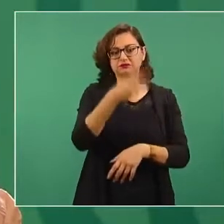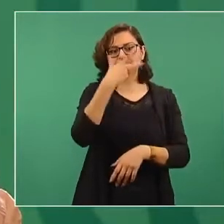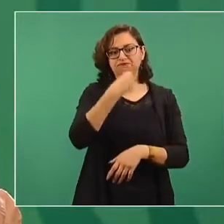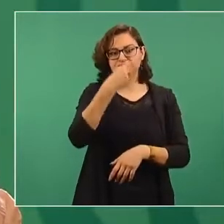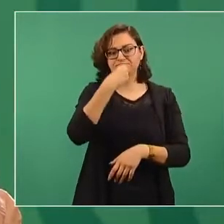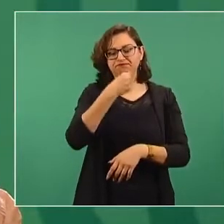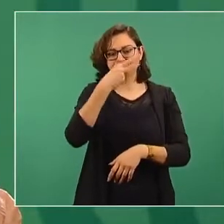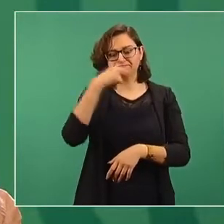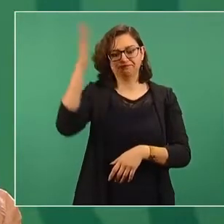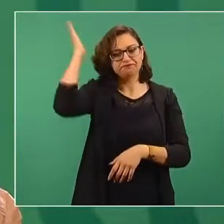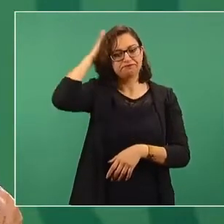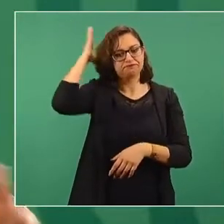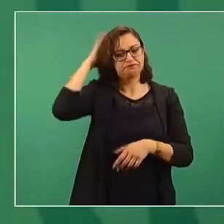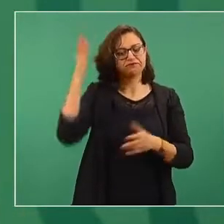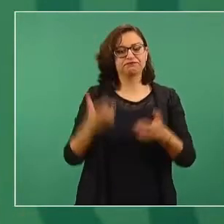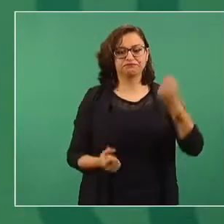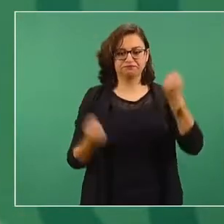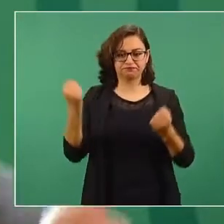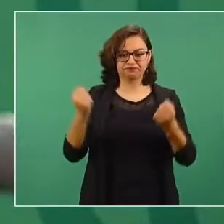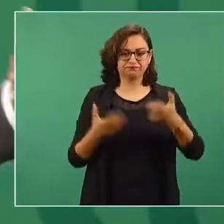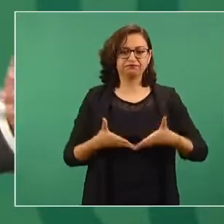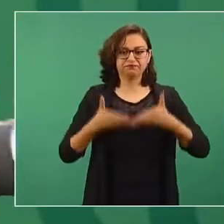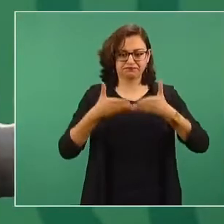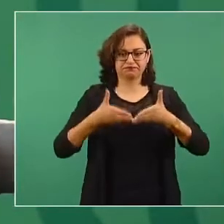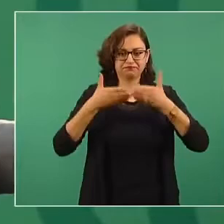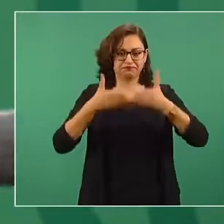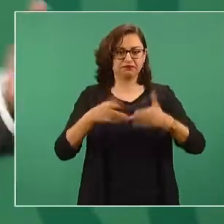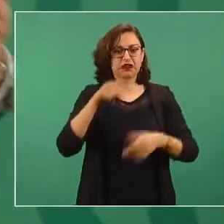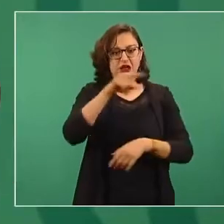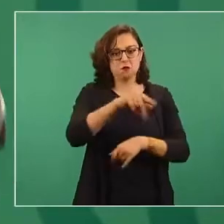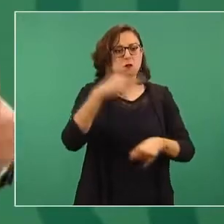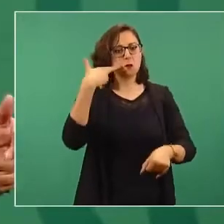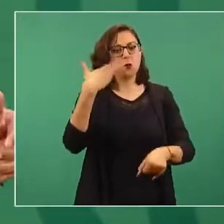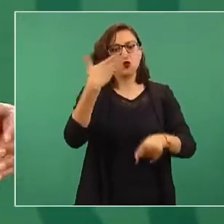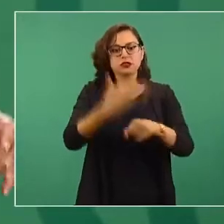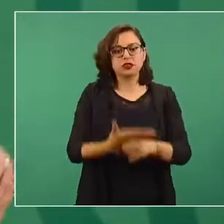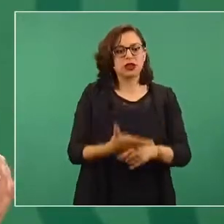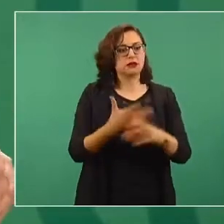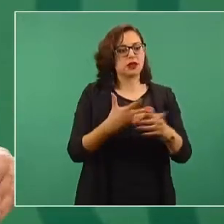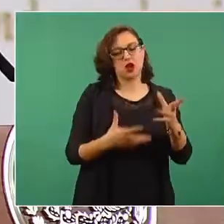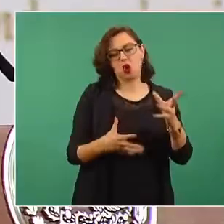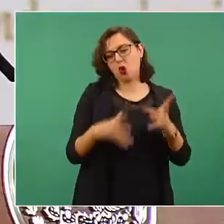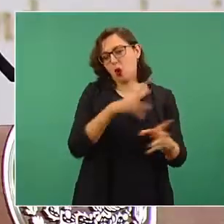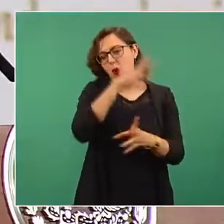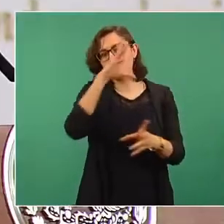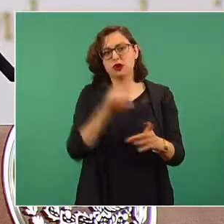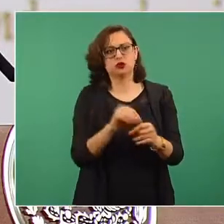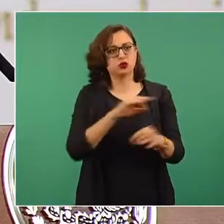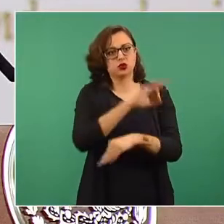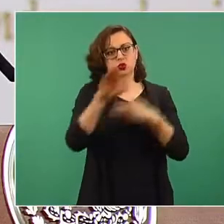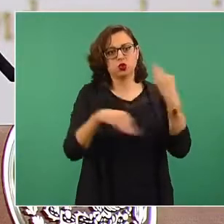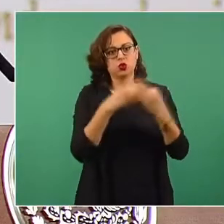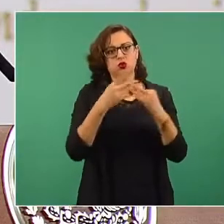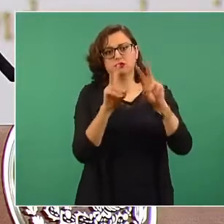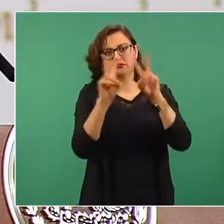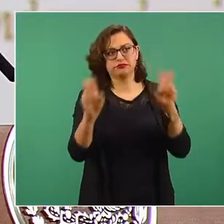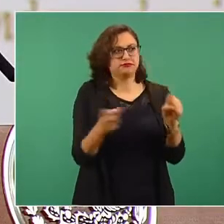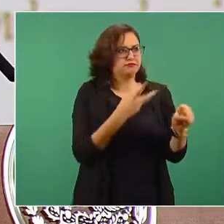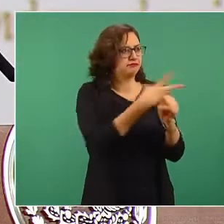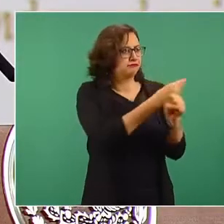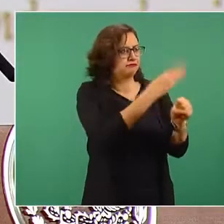para que ya él se haga cargo de terminar con los trabajos de reconstrucción